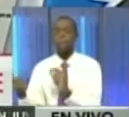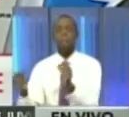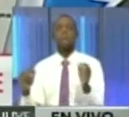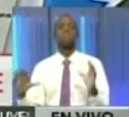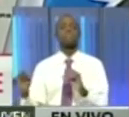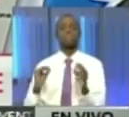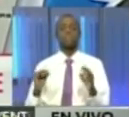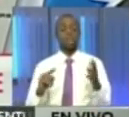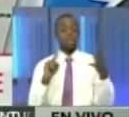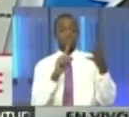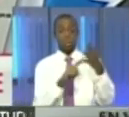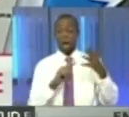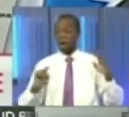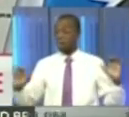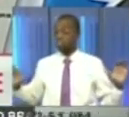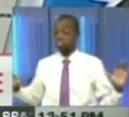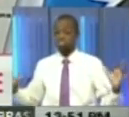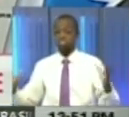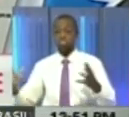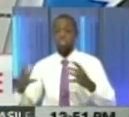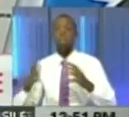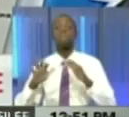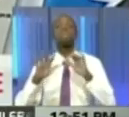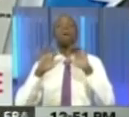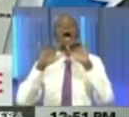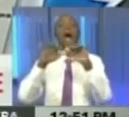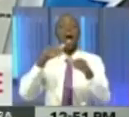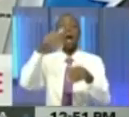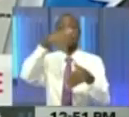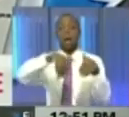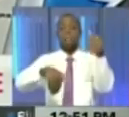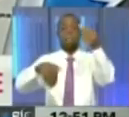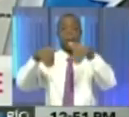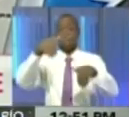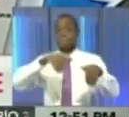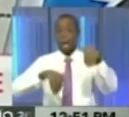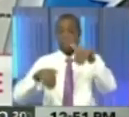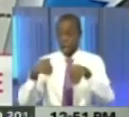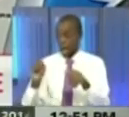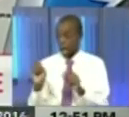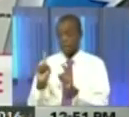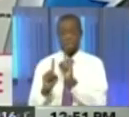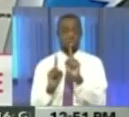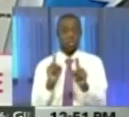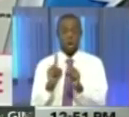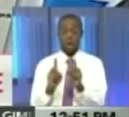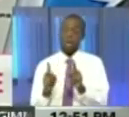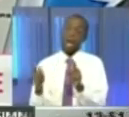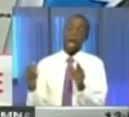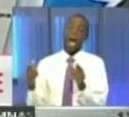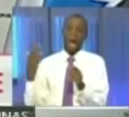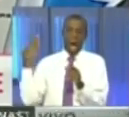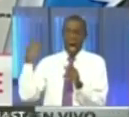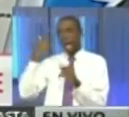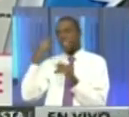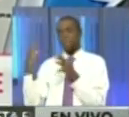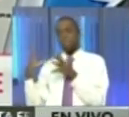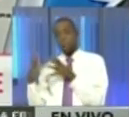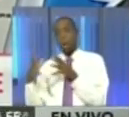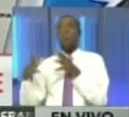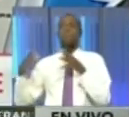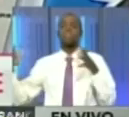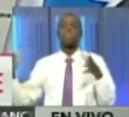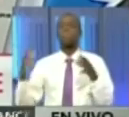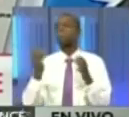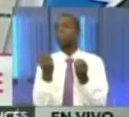siempre que haya concurrido al referendo un número de electores o electoras igual o superior al